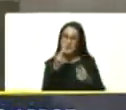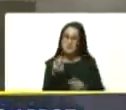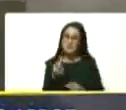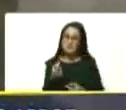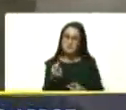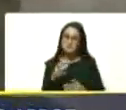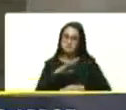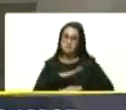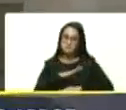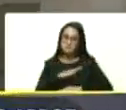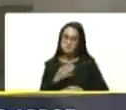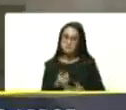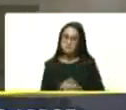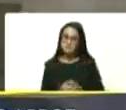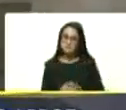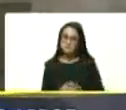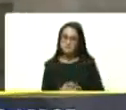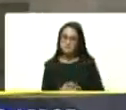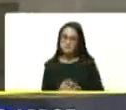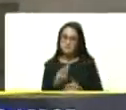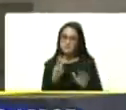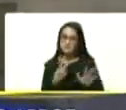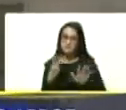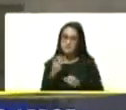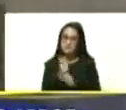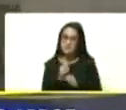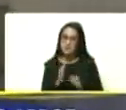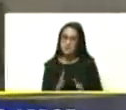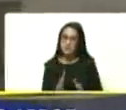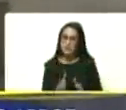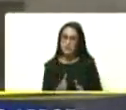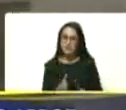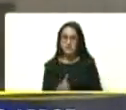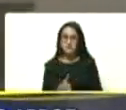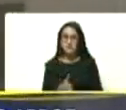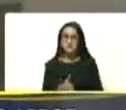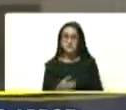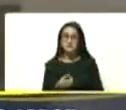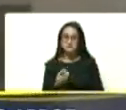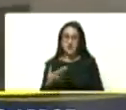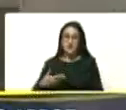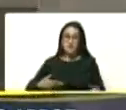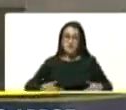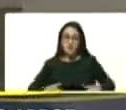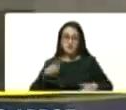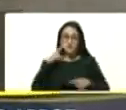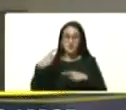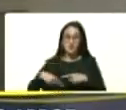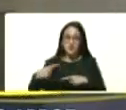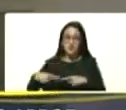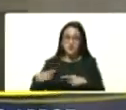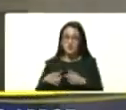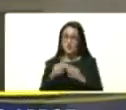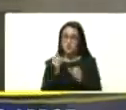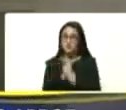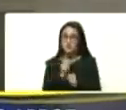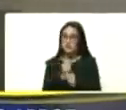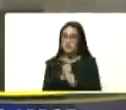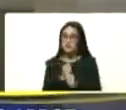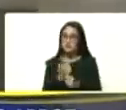quede satisfecho, ya que los 77 trabajadores aportamos un esfuerzo día a día para que todo el trabajo se